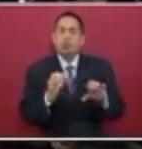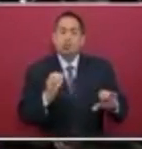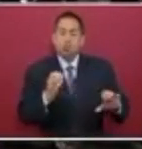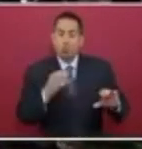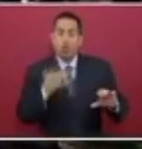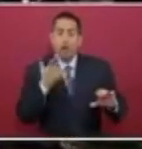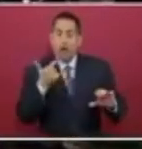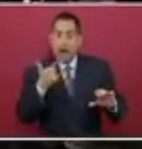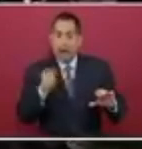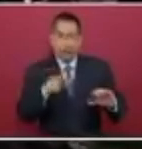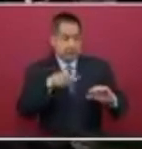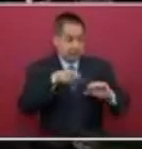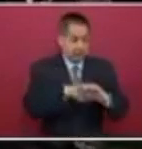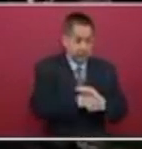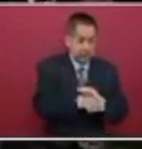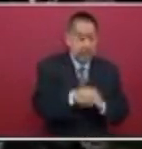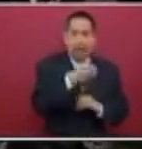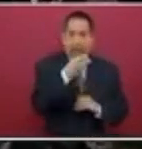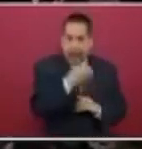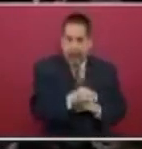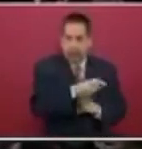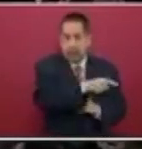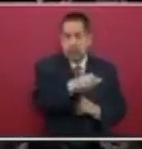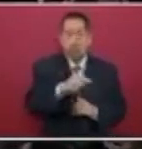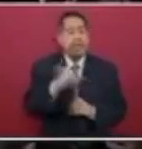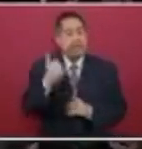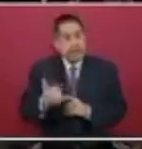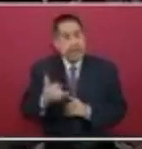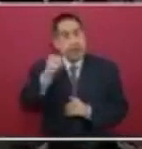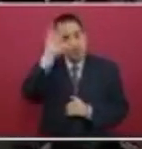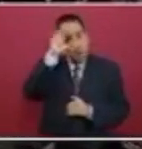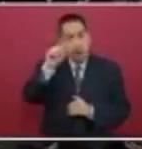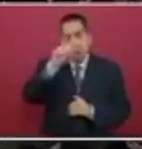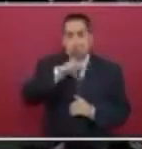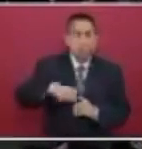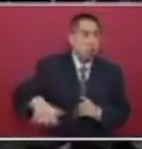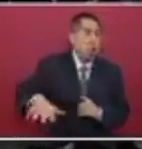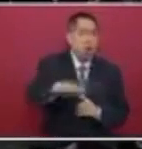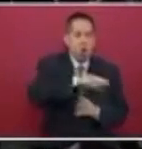el gasoducto y en todo el estado de Morelos.